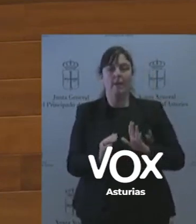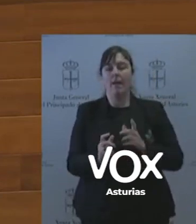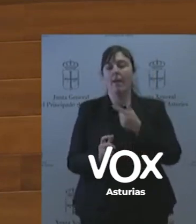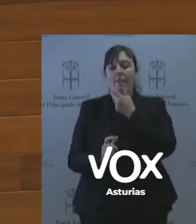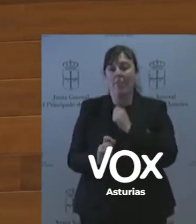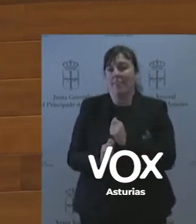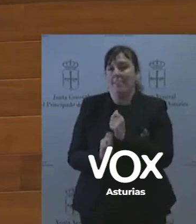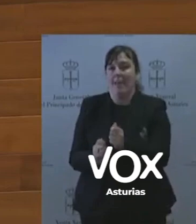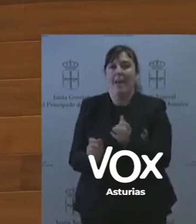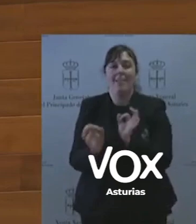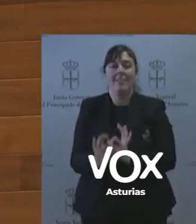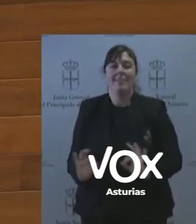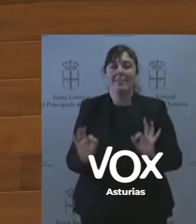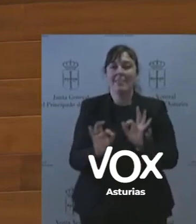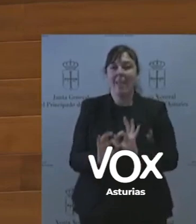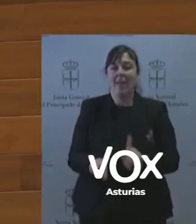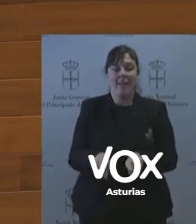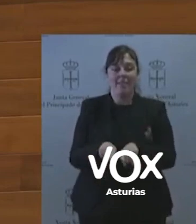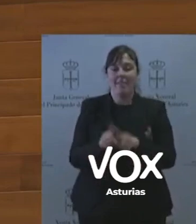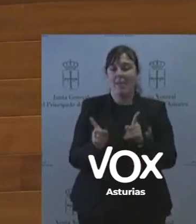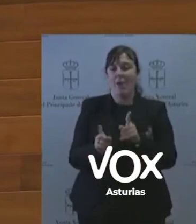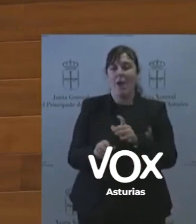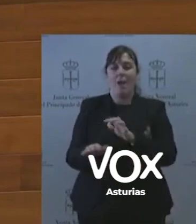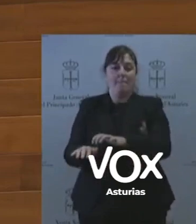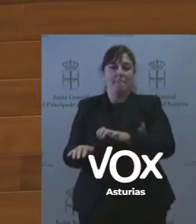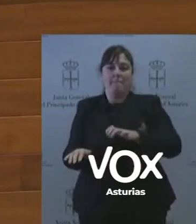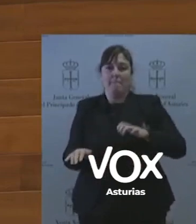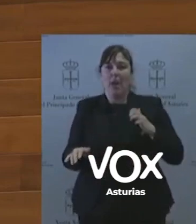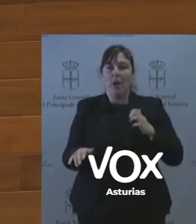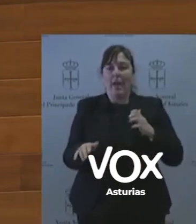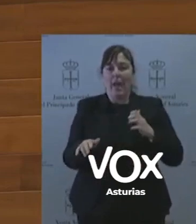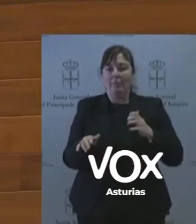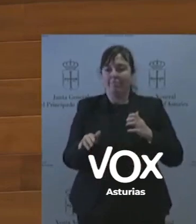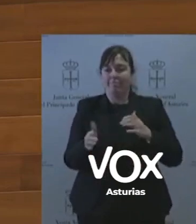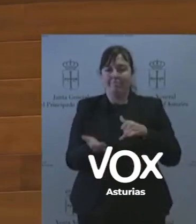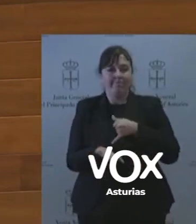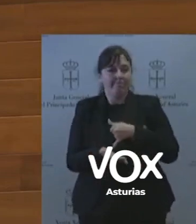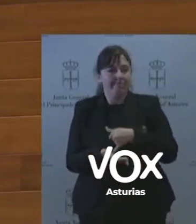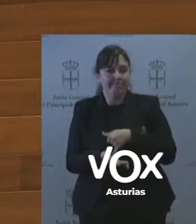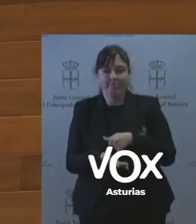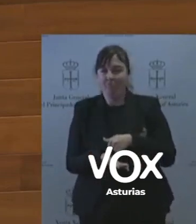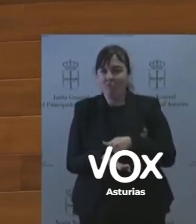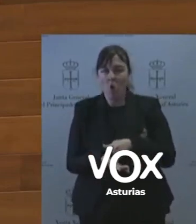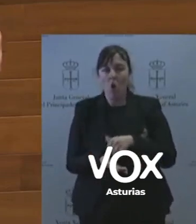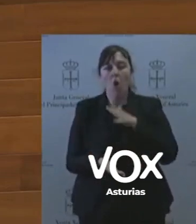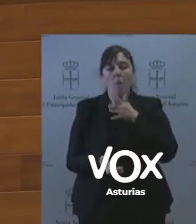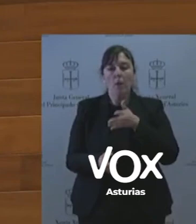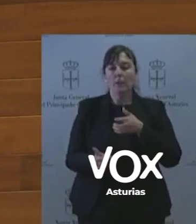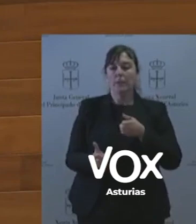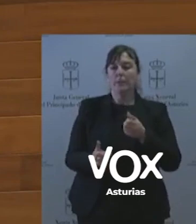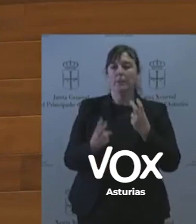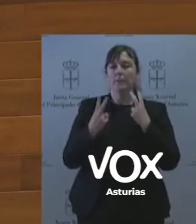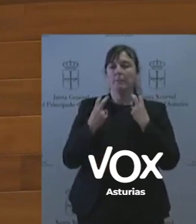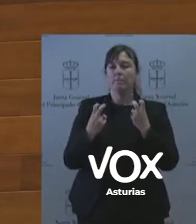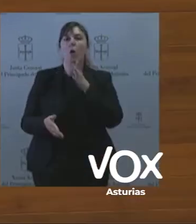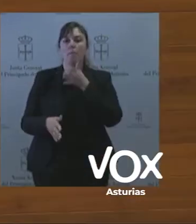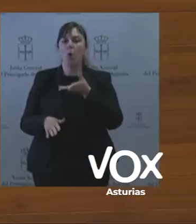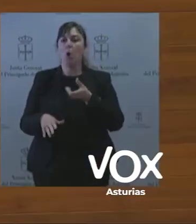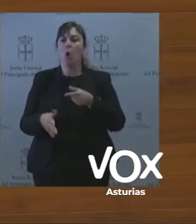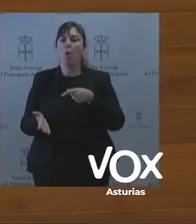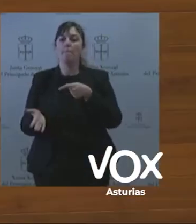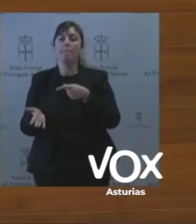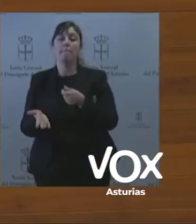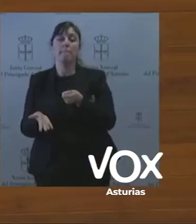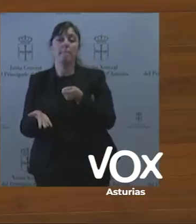penden de un hilo por la presión fiscal insoportable y el cóctel letal energía, IPC, materias primas que los ahogan. A